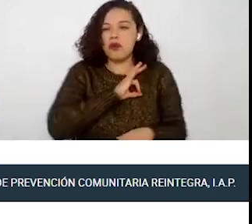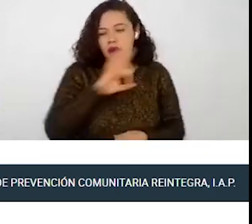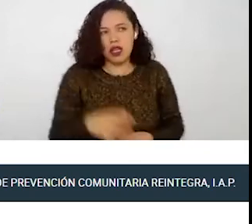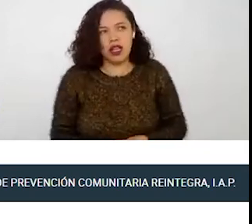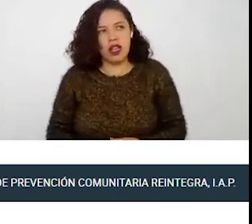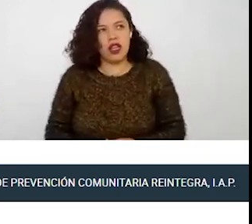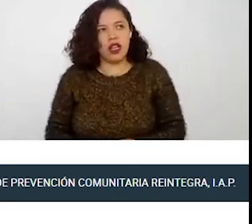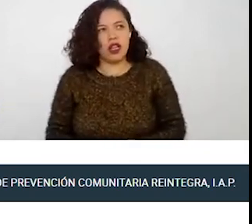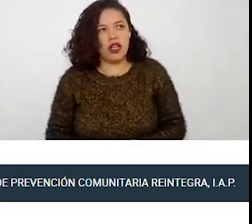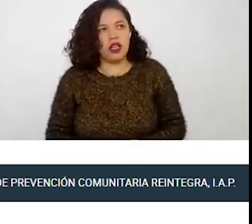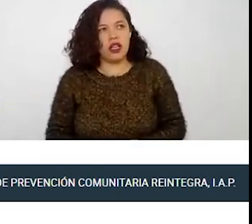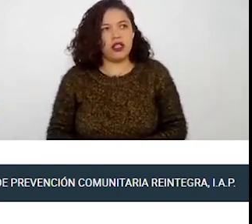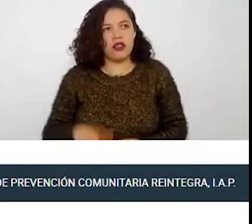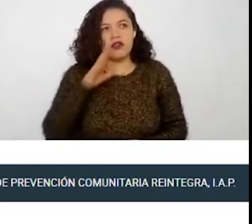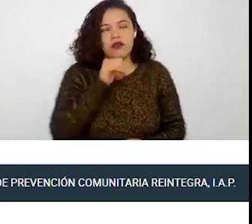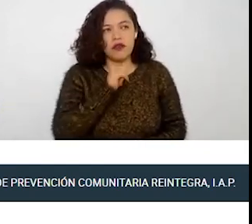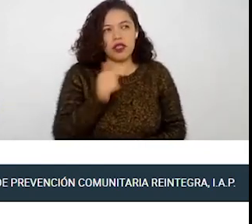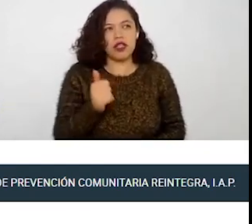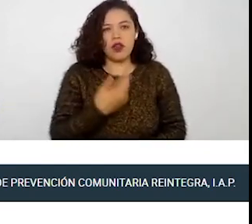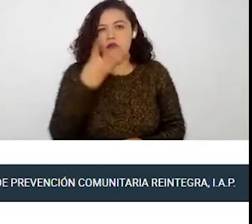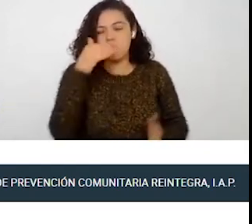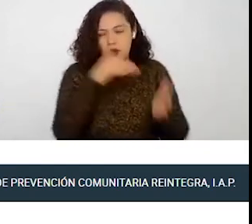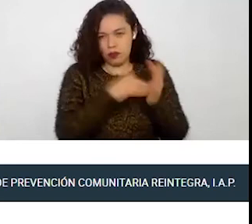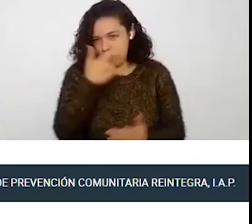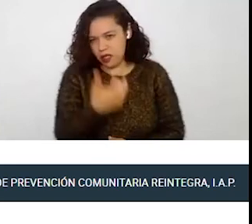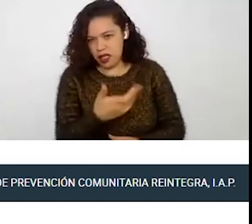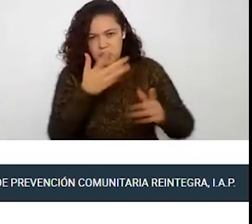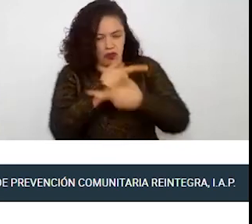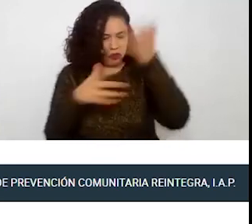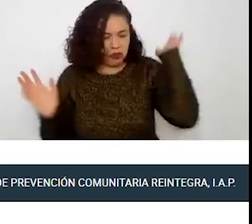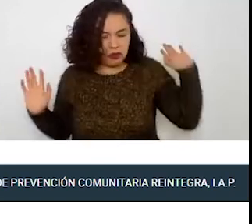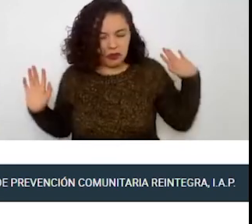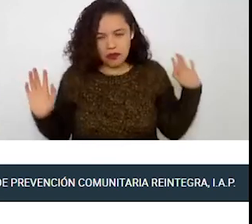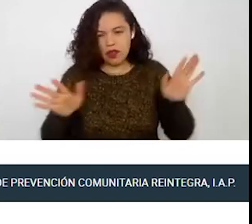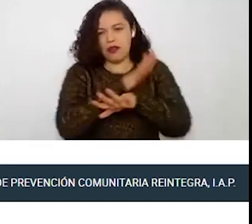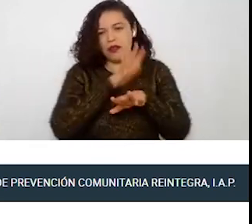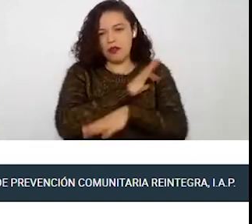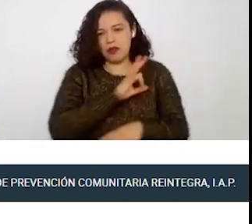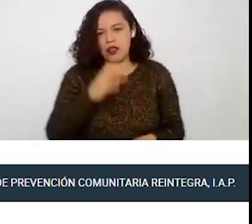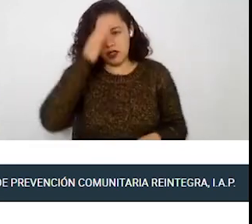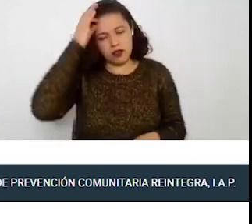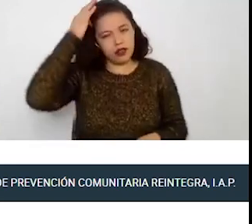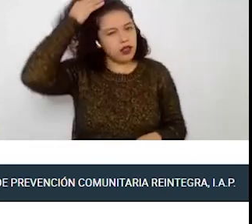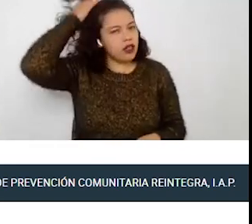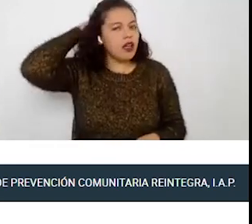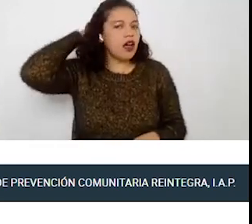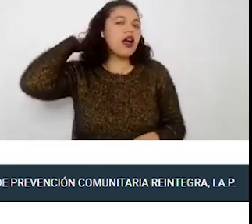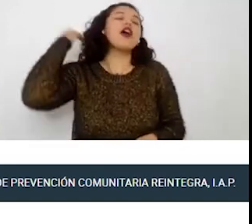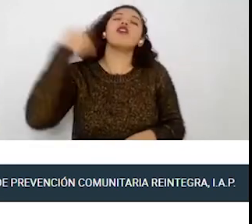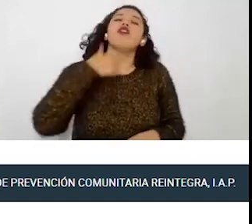este A lo mejor que no tuvieron lo pueden poner 4000 pesos en fin pueden modificar como